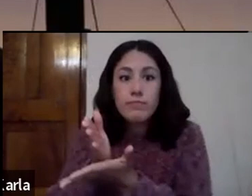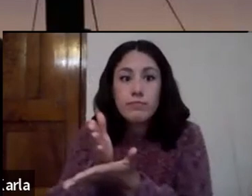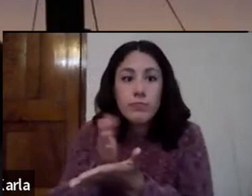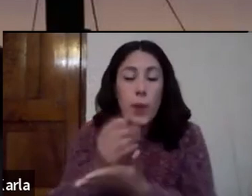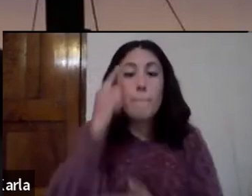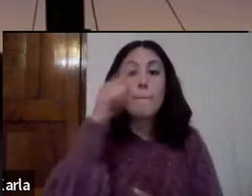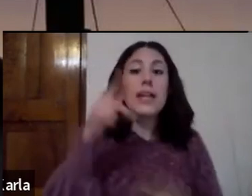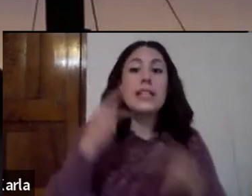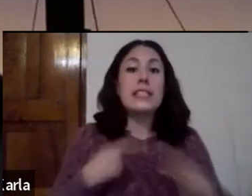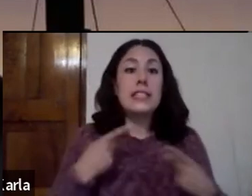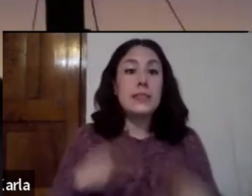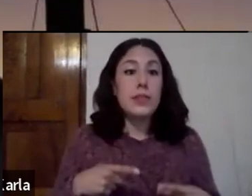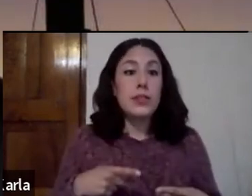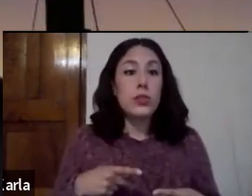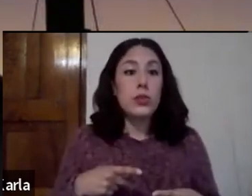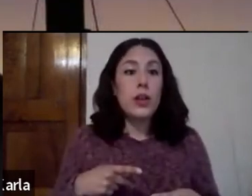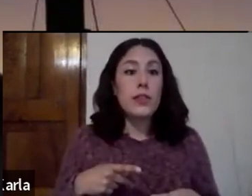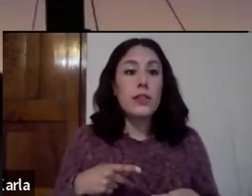para ser invocado personalmente.